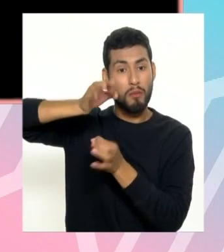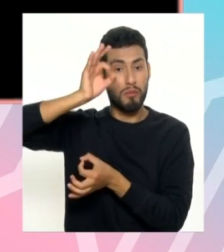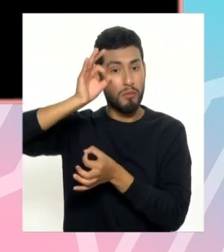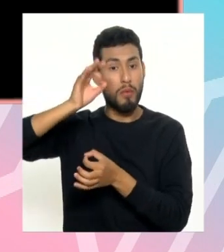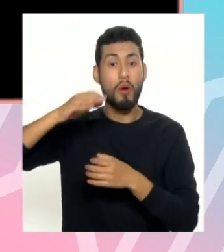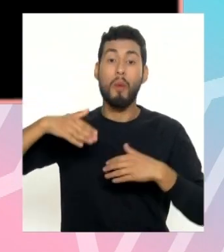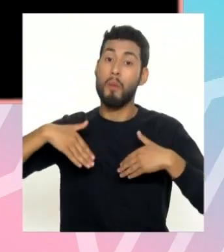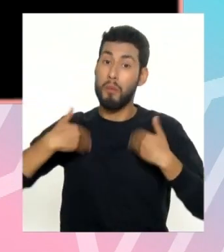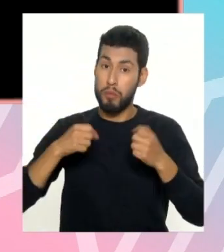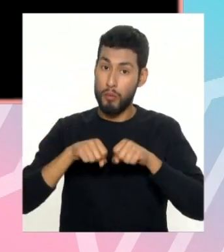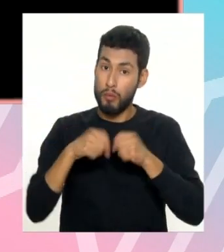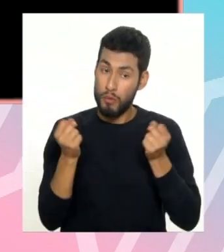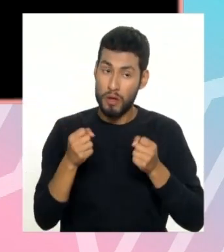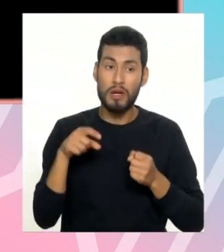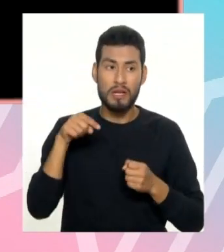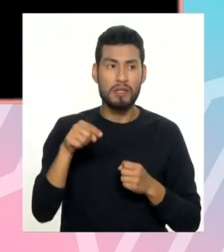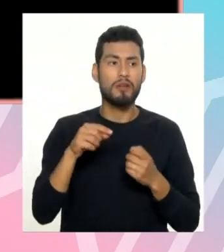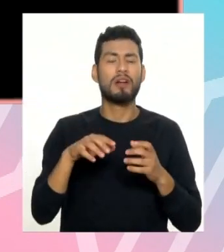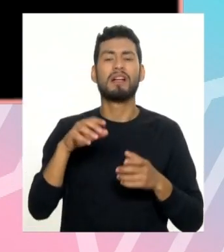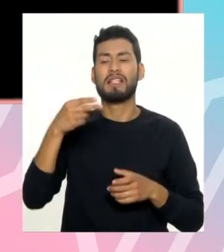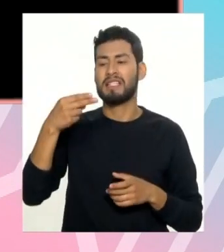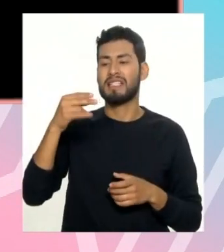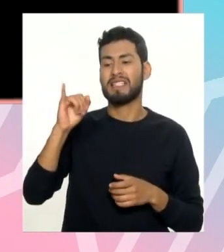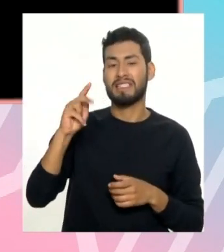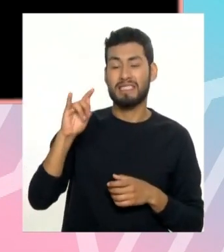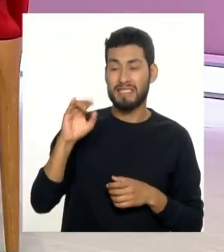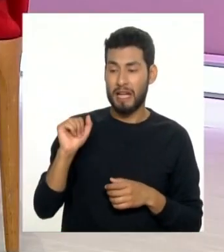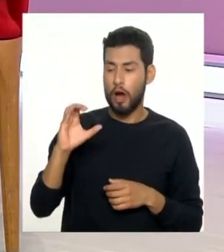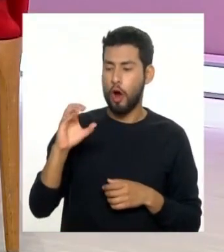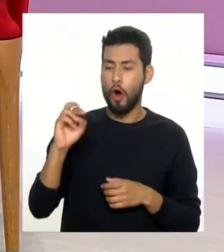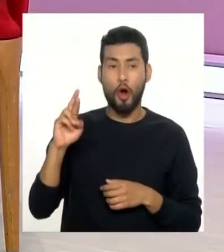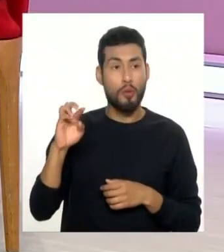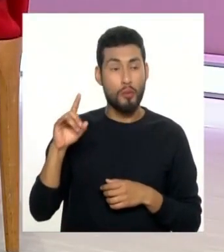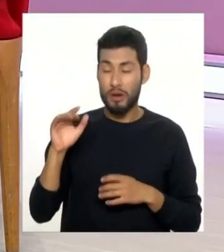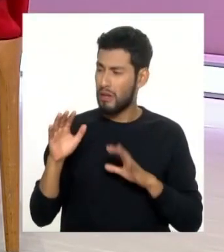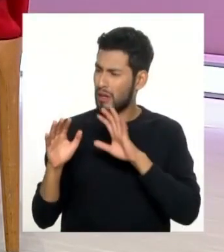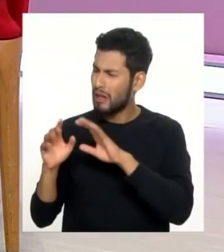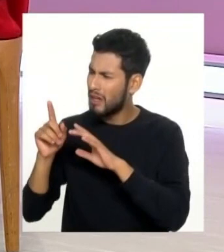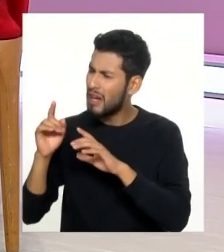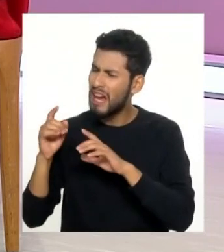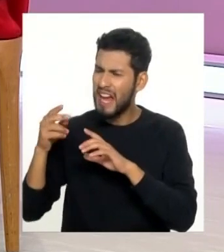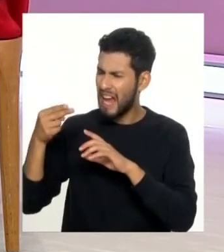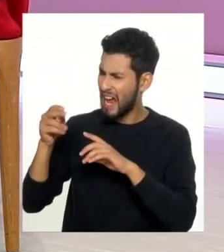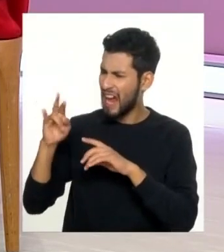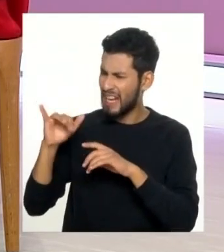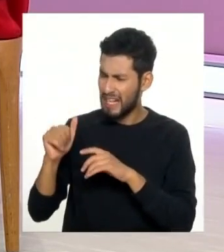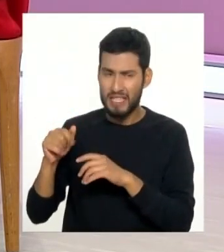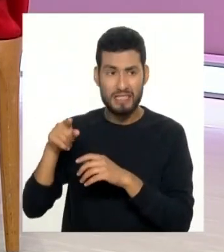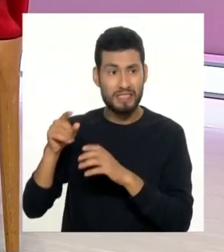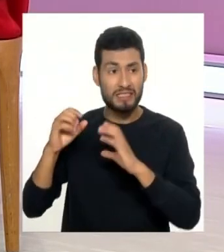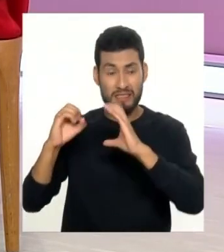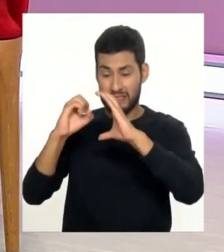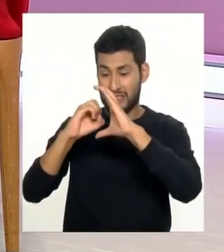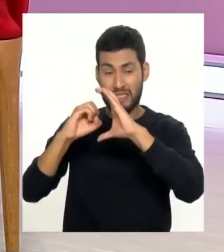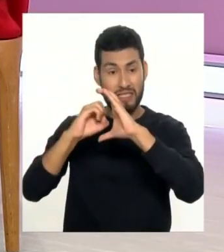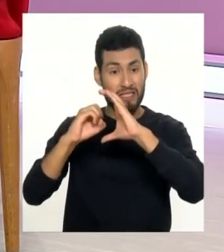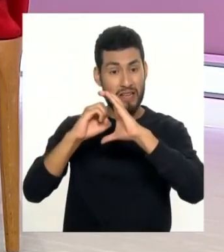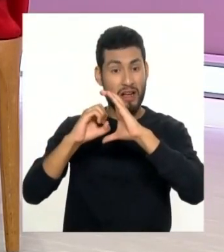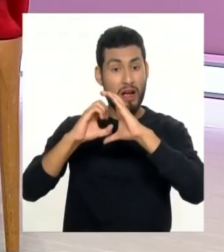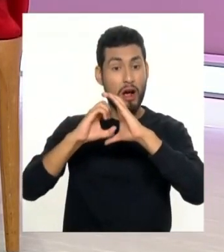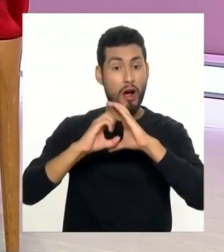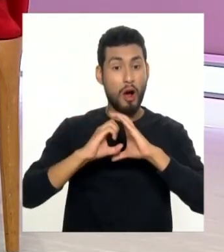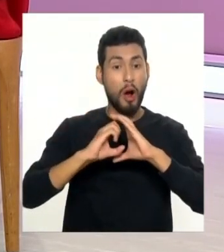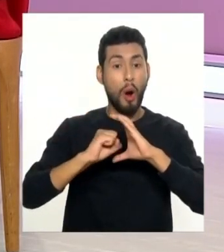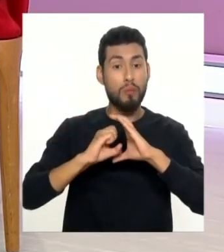Así es. Se llaman hernias intracorporales. O sea, la hernia en realidad es que este disco, que es un amortiguador, se